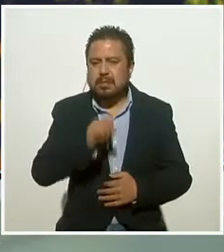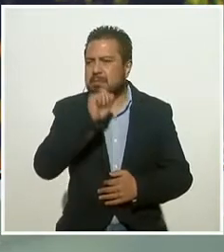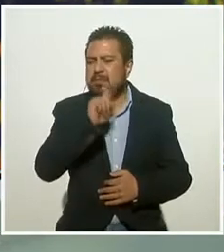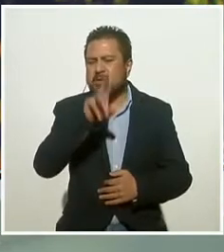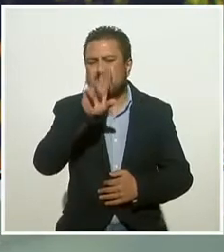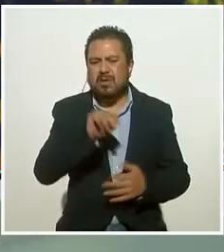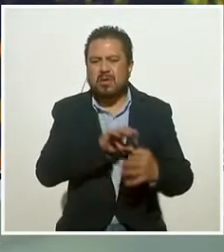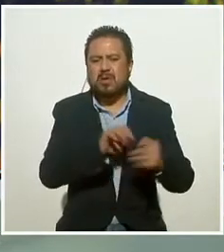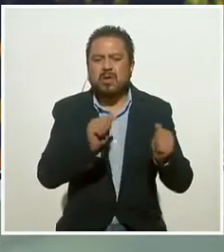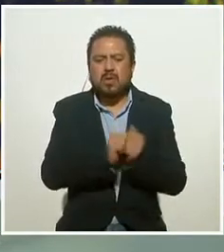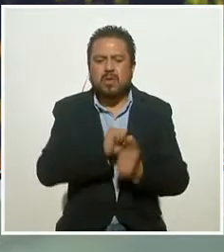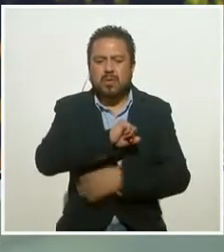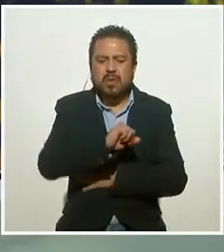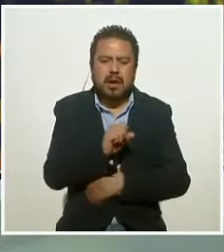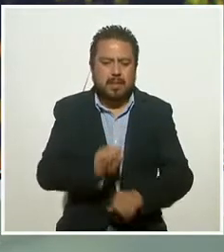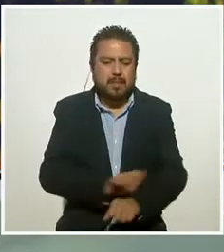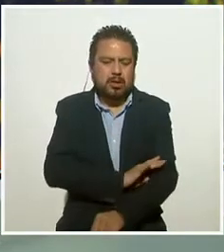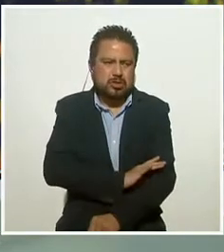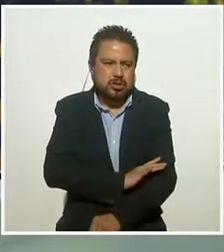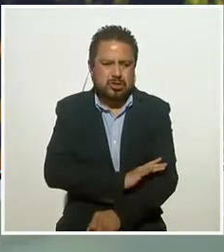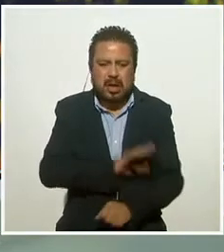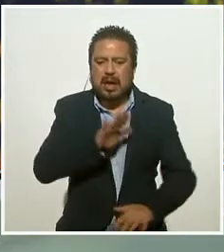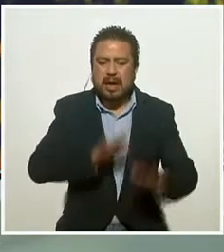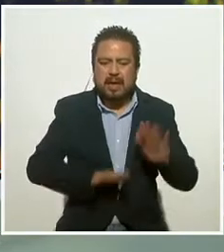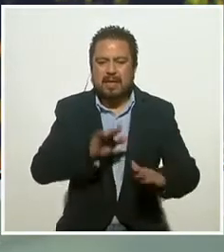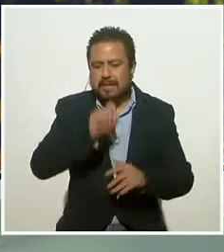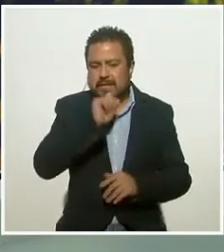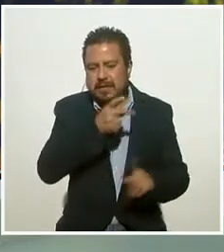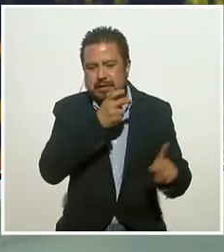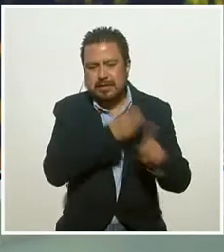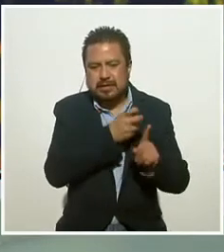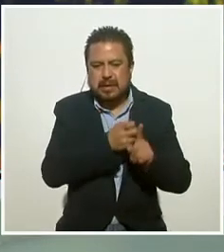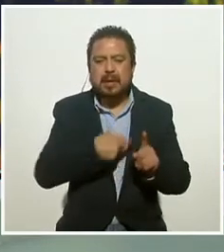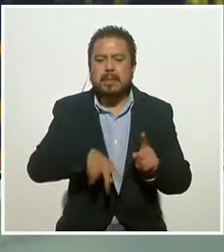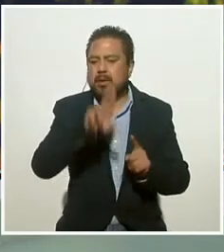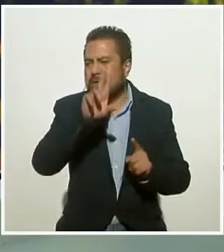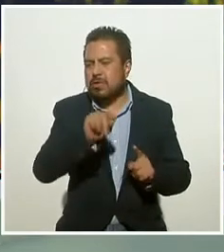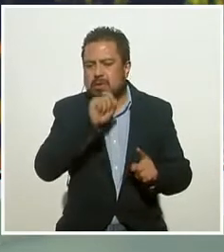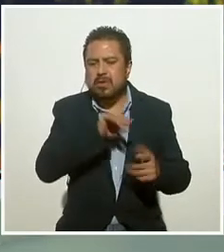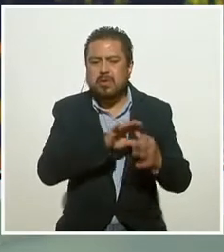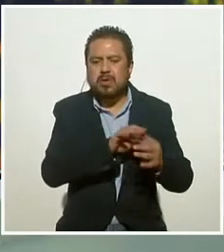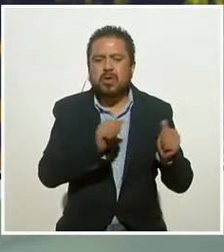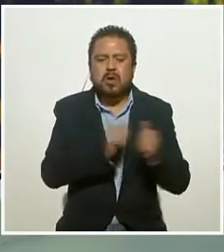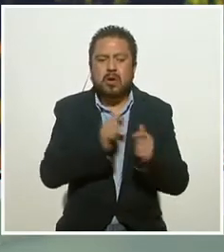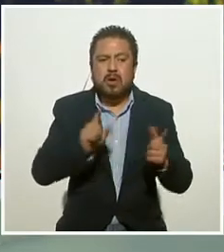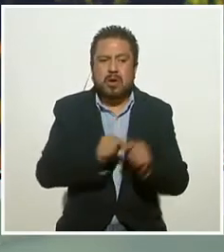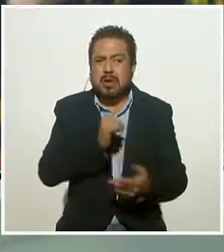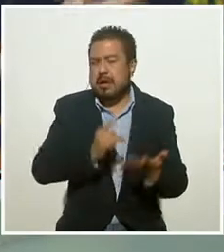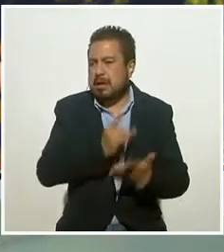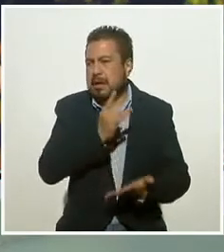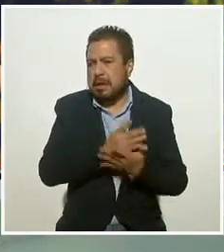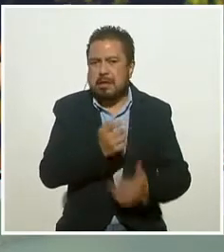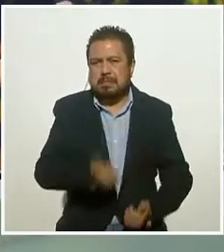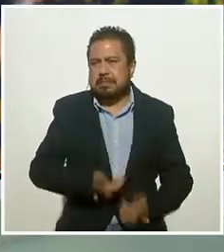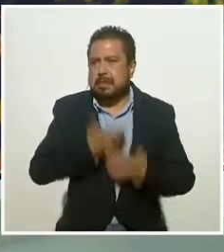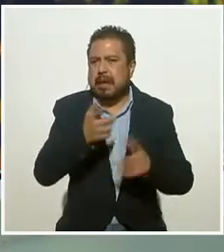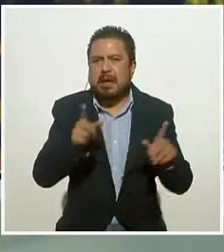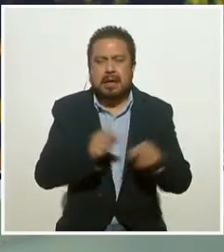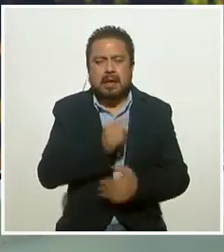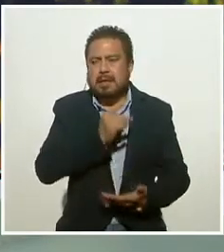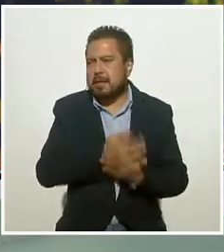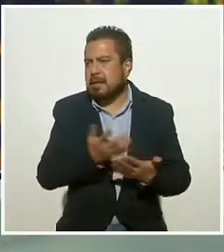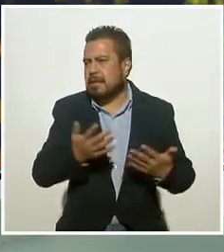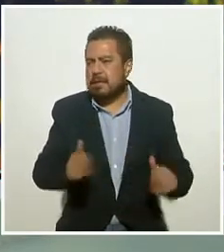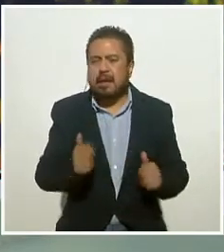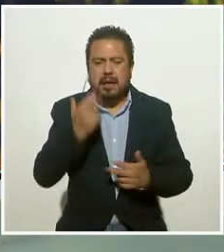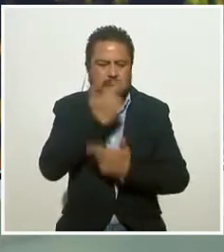que ver con guardarme las emociones, que a veces también es eso, pero tampoco tiene que ver con simplemente expresarlas y ya. La